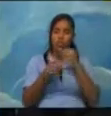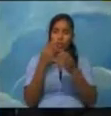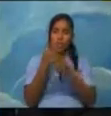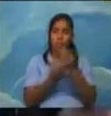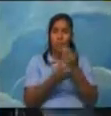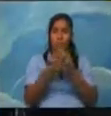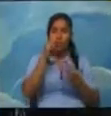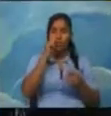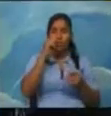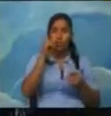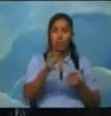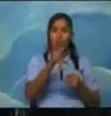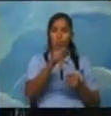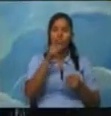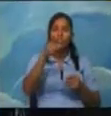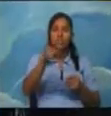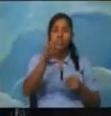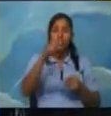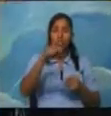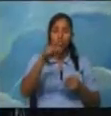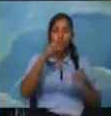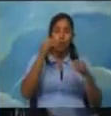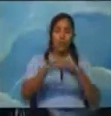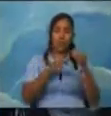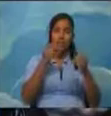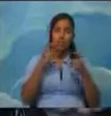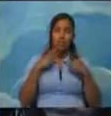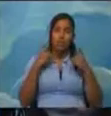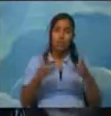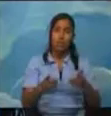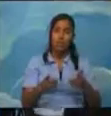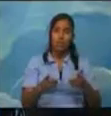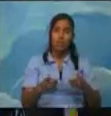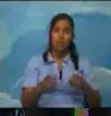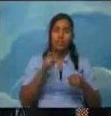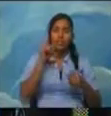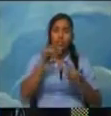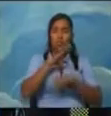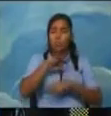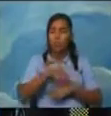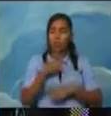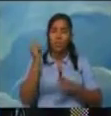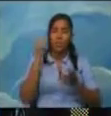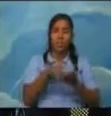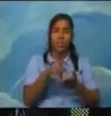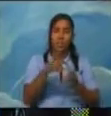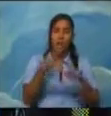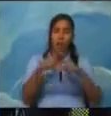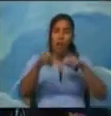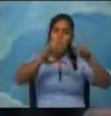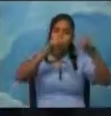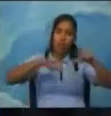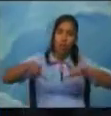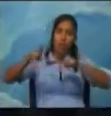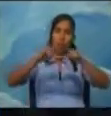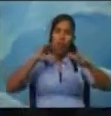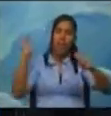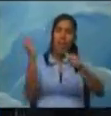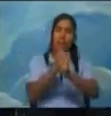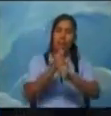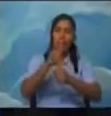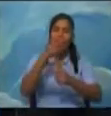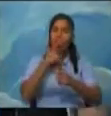hechos manos de hombre. Si lo has hecho tú debes ser el Dios de él. Tú no puedes llegar allá al monte, agarrar un